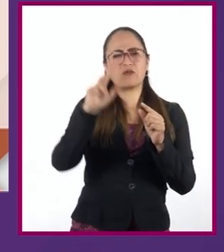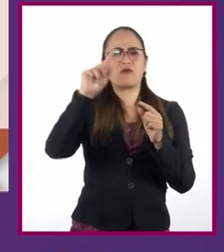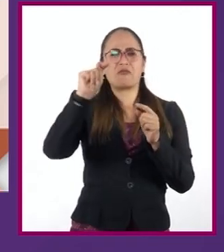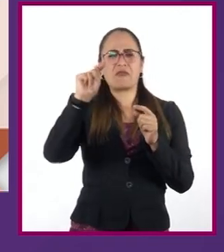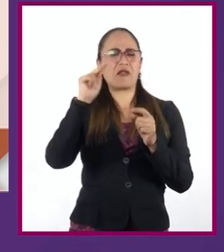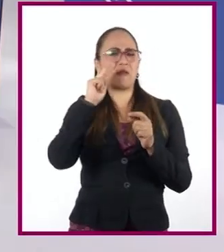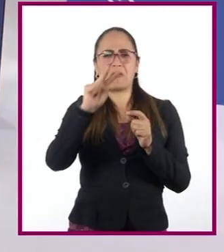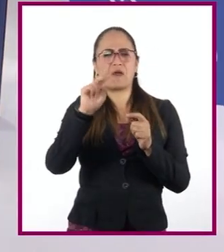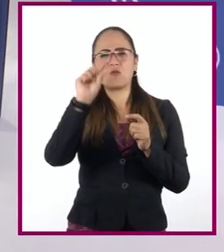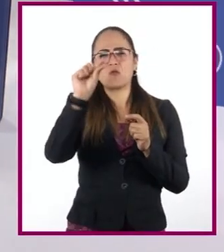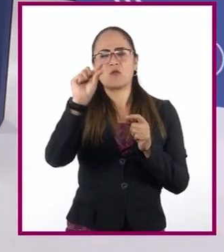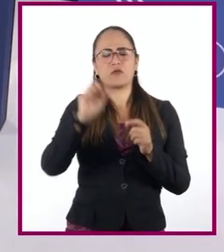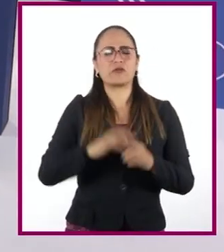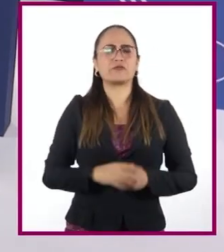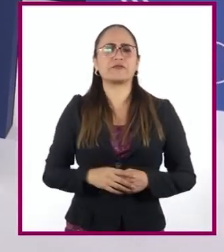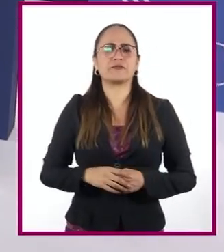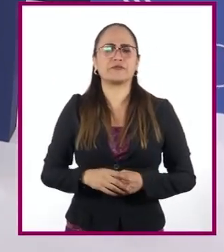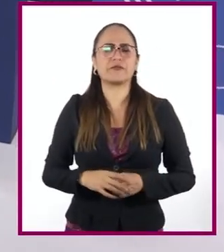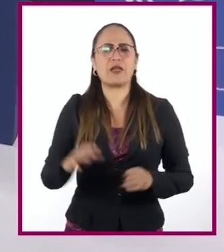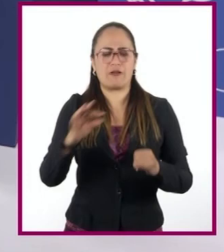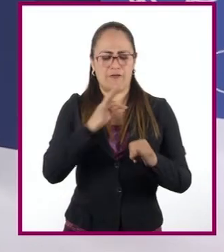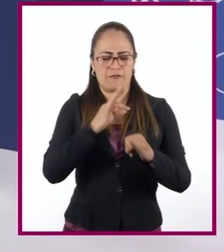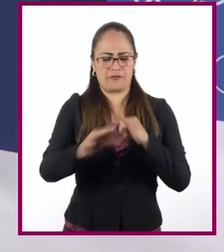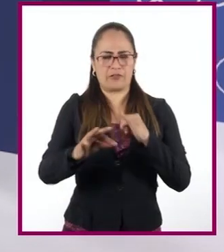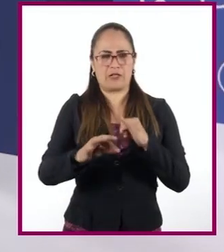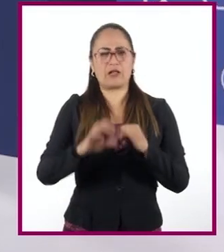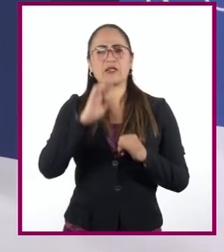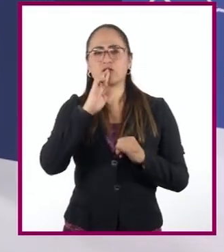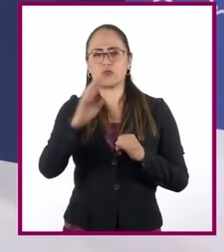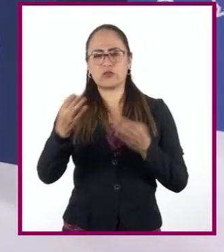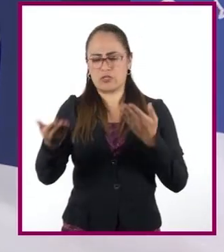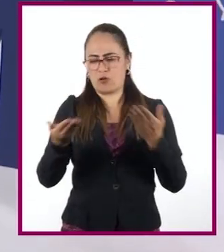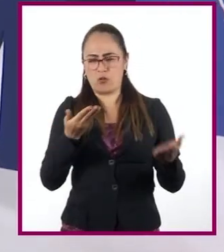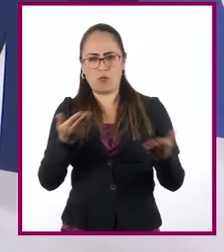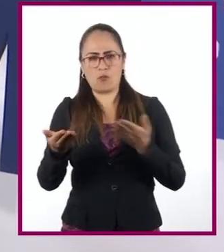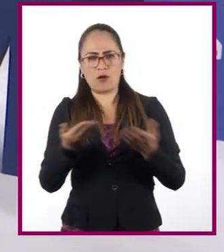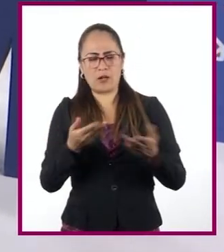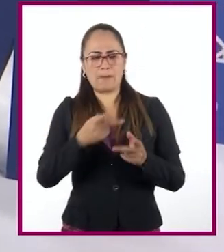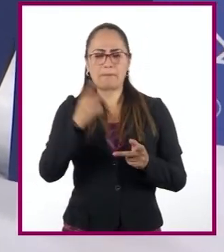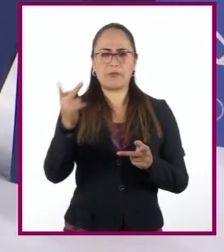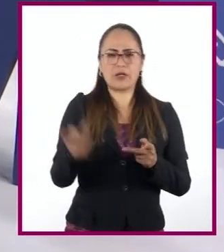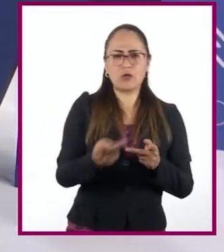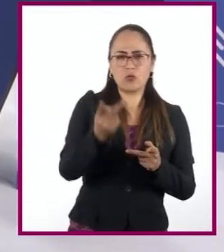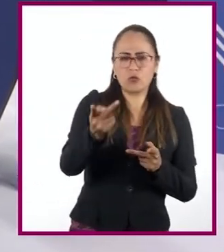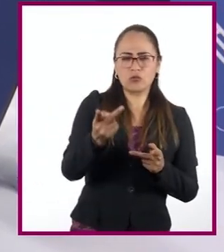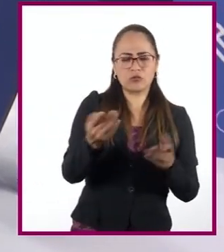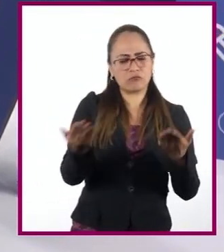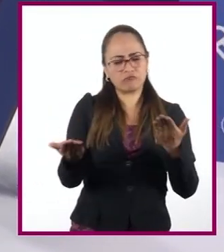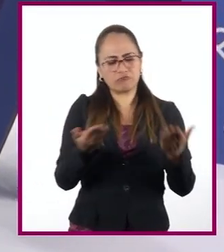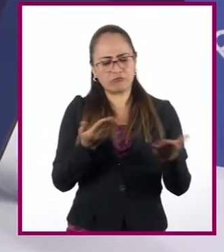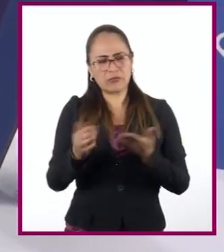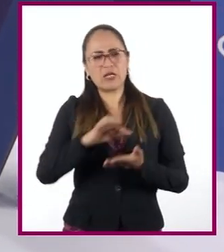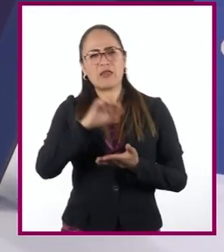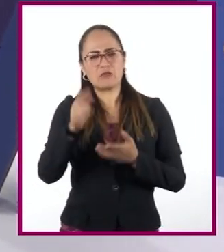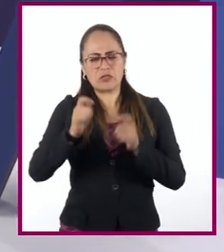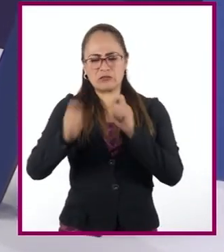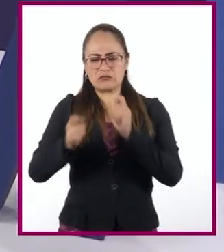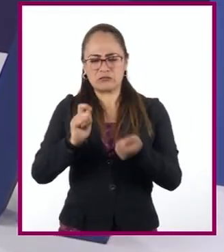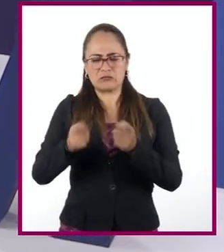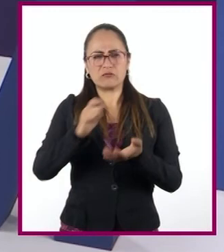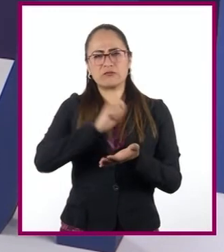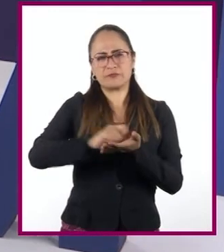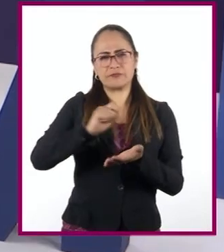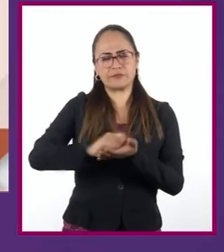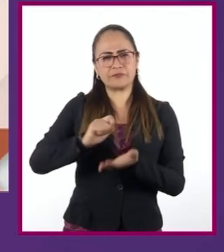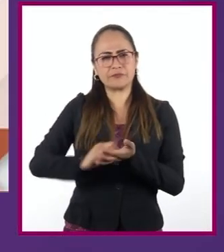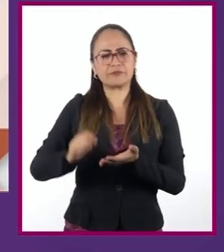televisión. Finalmente, comparen los resultados comunes entre preguntas y escriban sus interpretaciones. Por